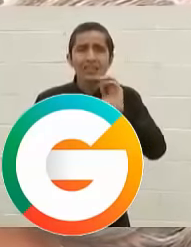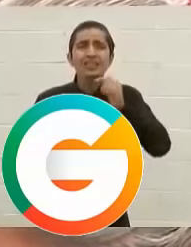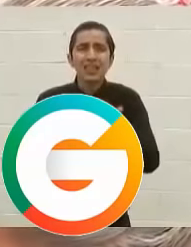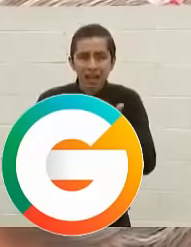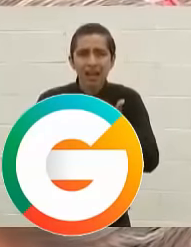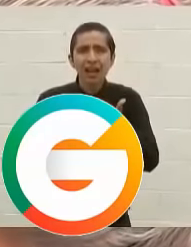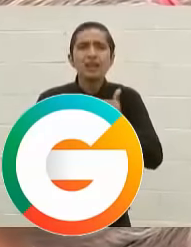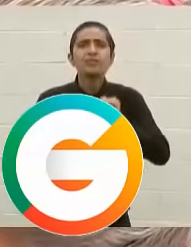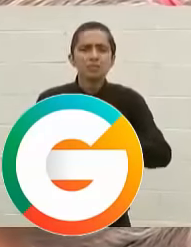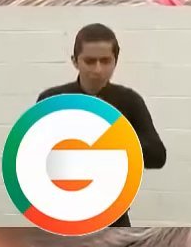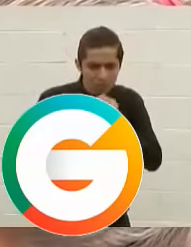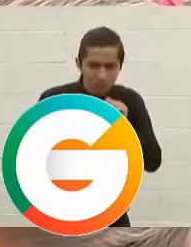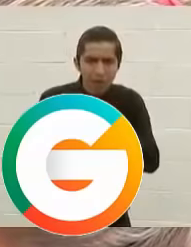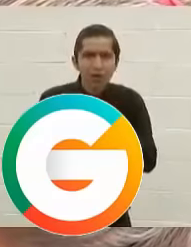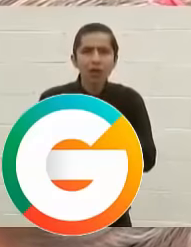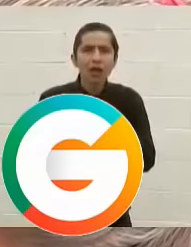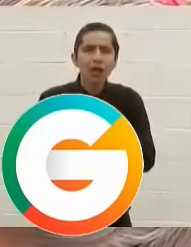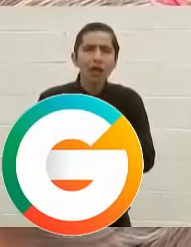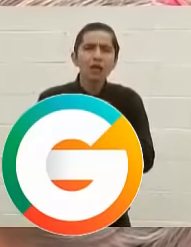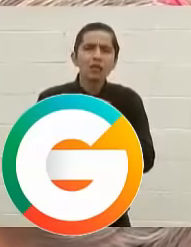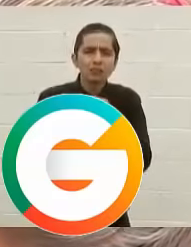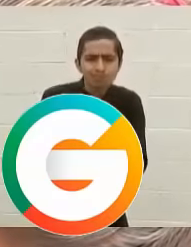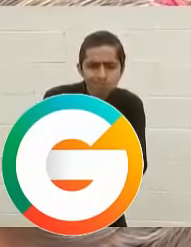va a coadyuvar en las investigaciones.